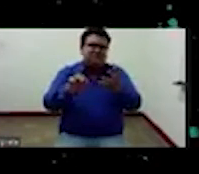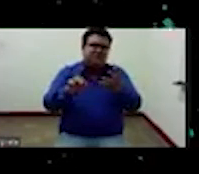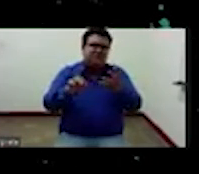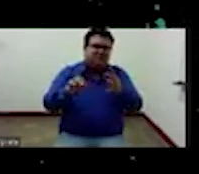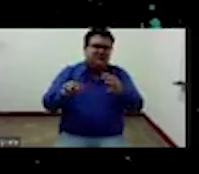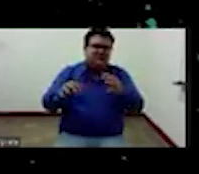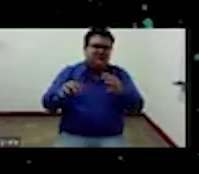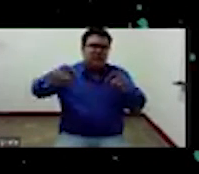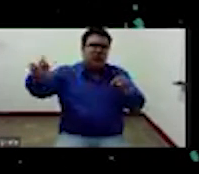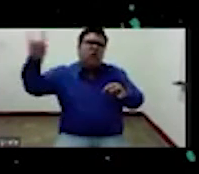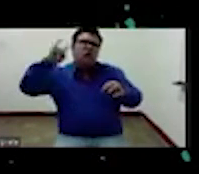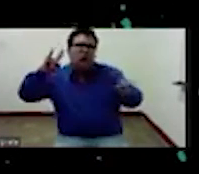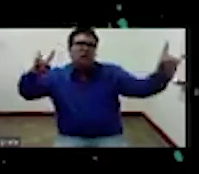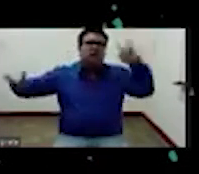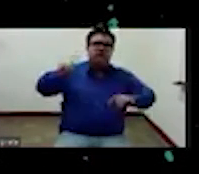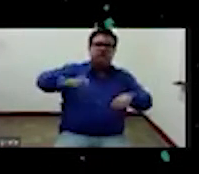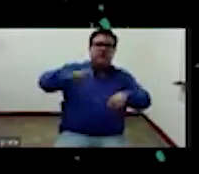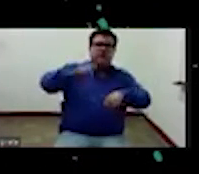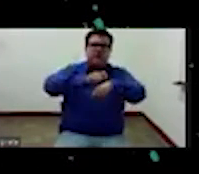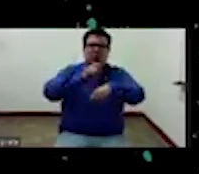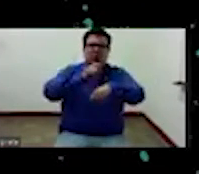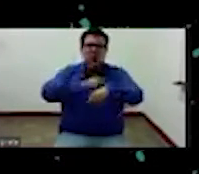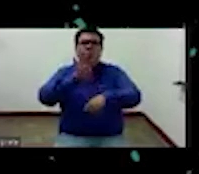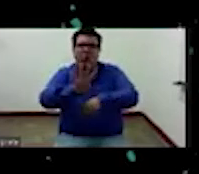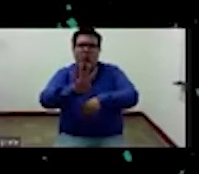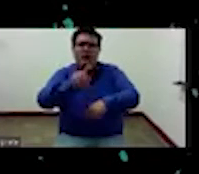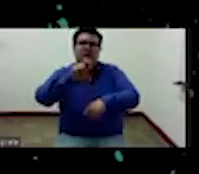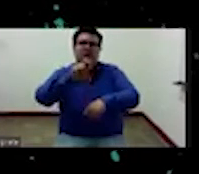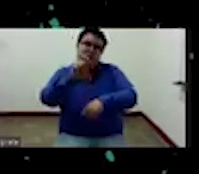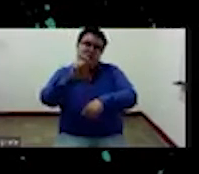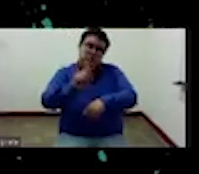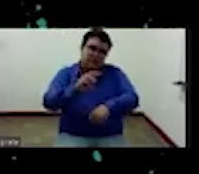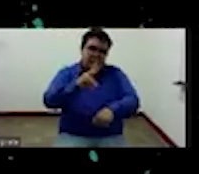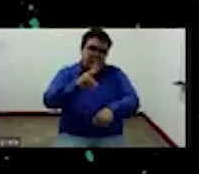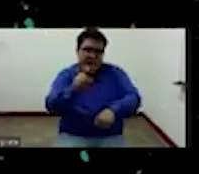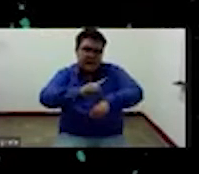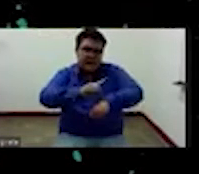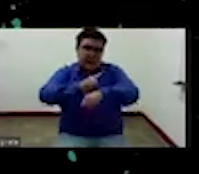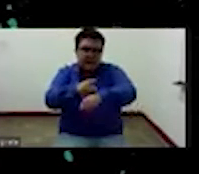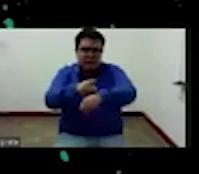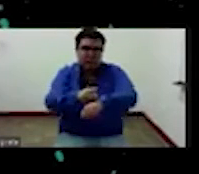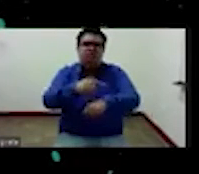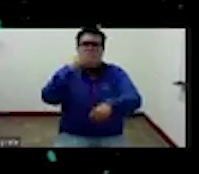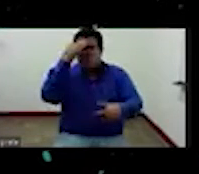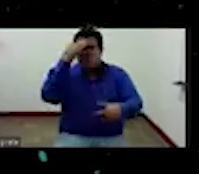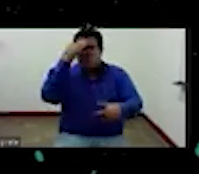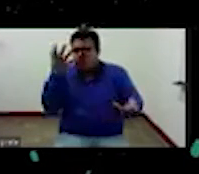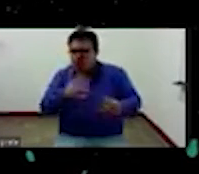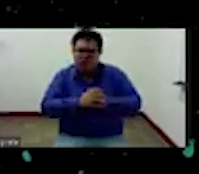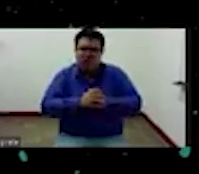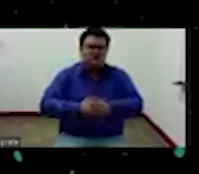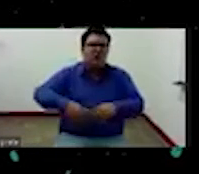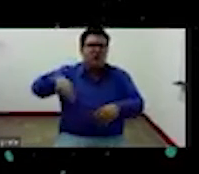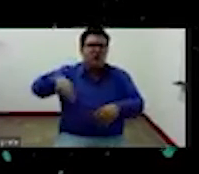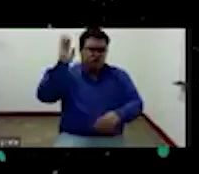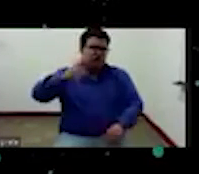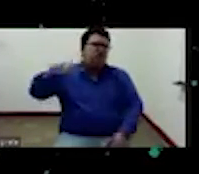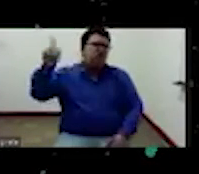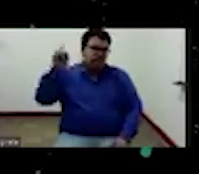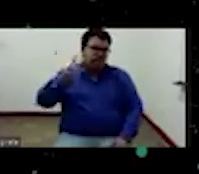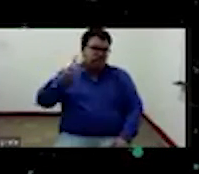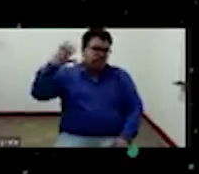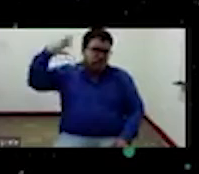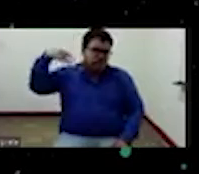minutos 33 segundos. Homenaje a la obra 433 de John Cage. Bien,